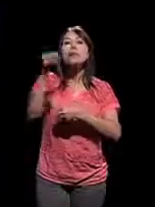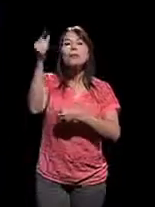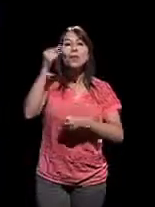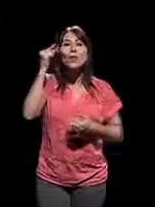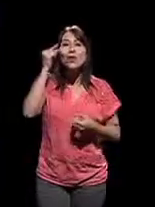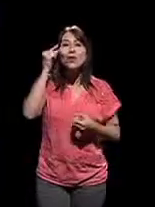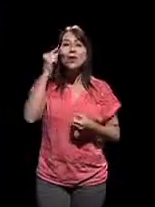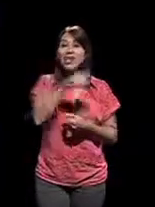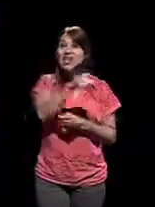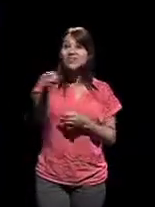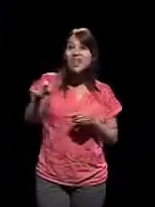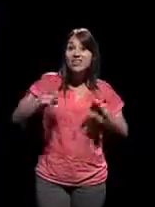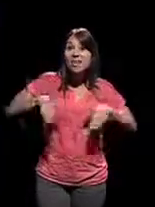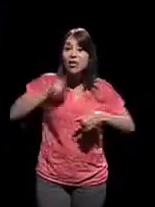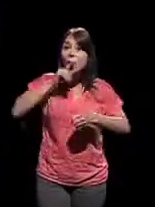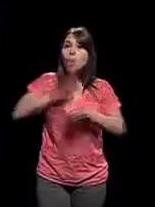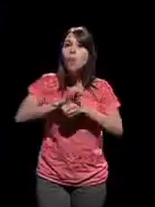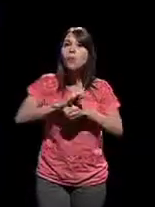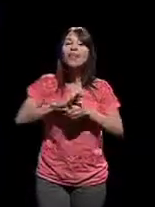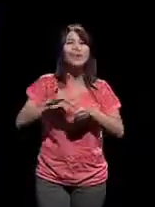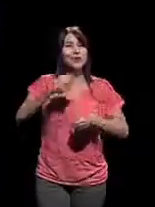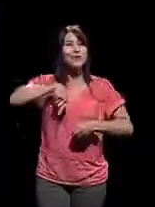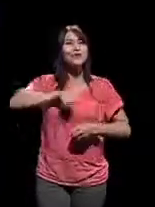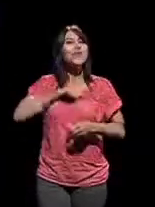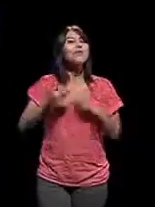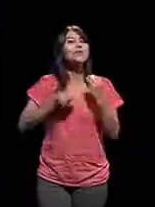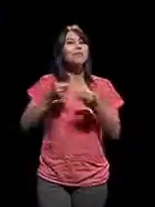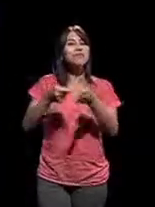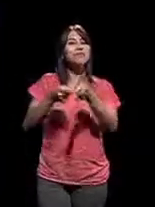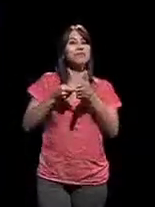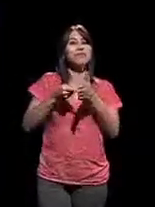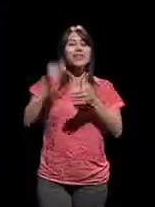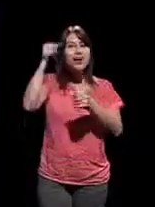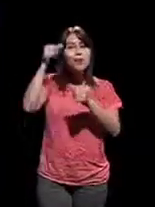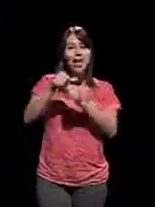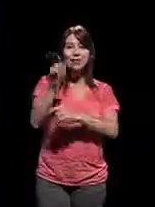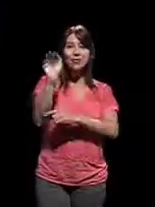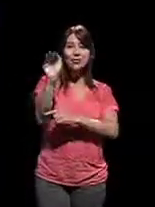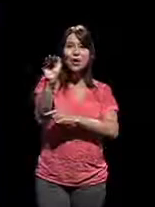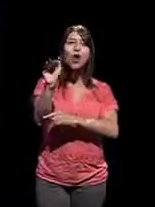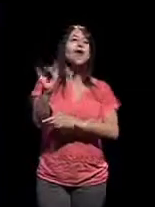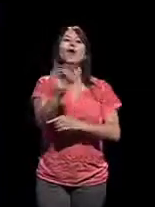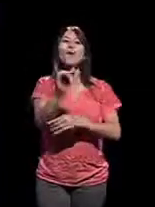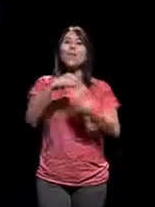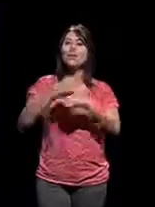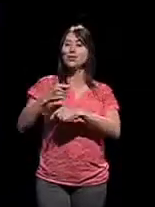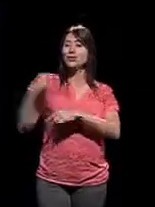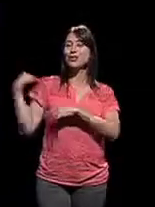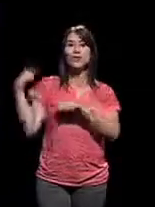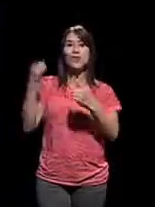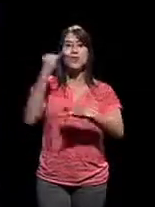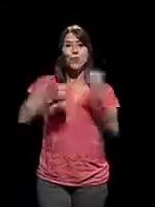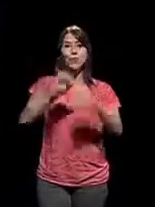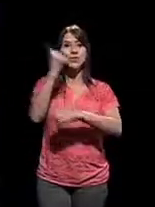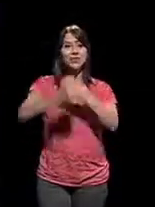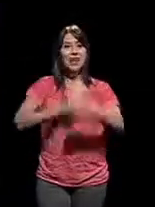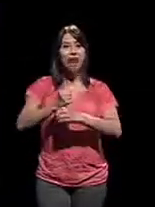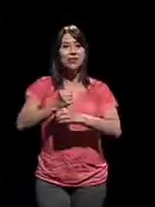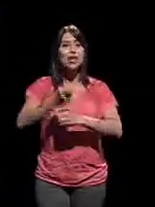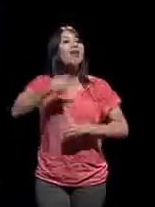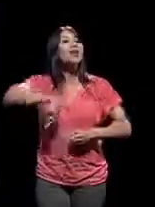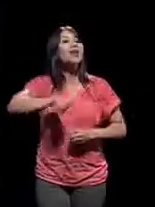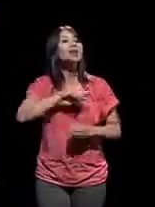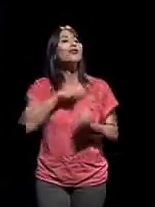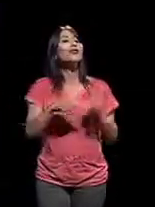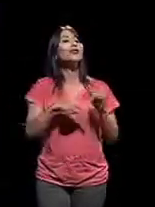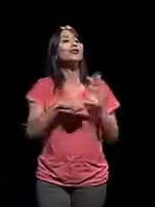del próximo gobierno en estos temas, y si llegaran a incumplir con estas promesas, claro que estaremos ahí para recordárselos, como lo hemos hecho en los últimos